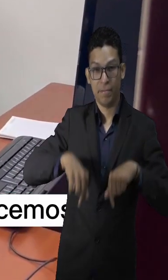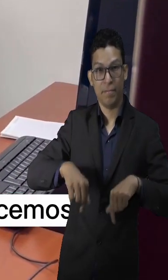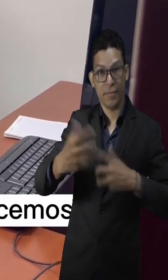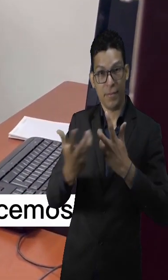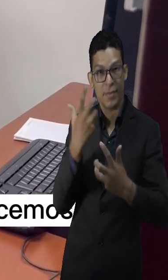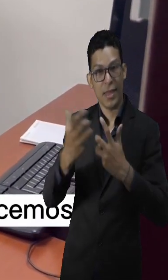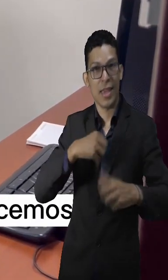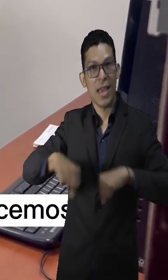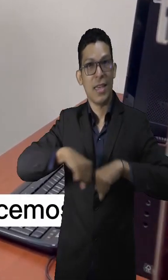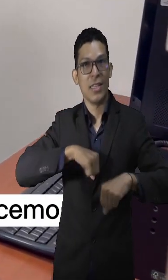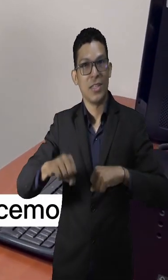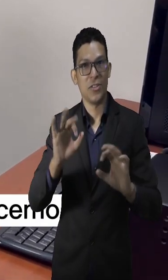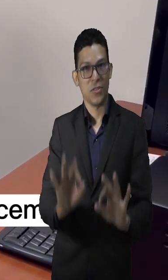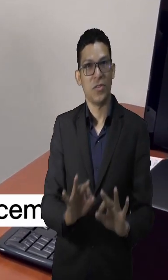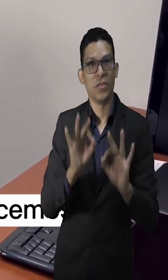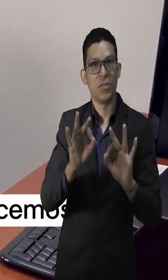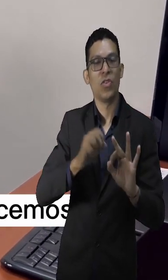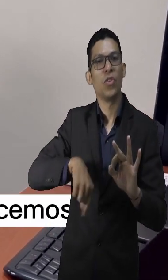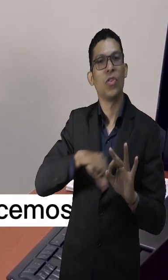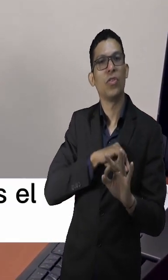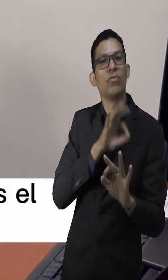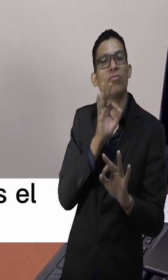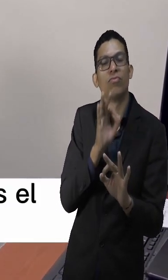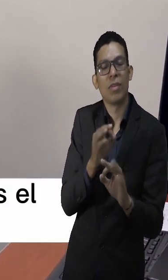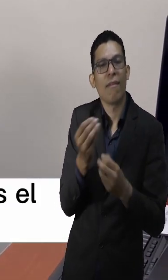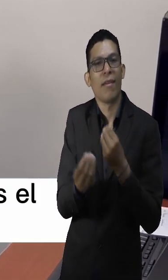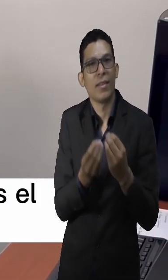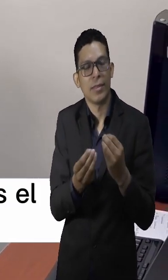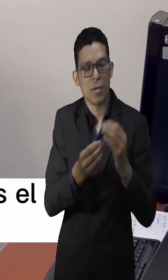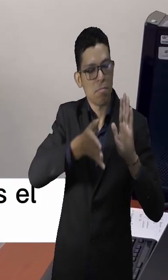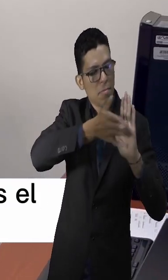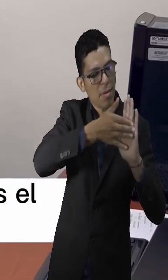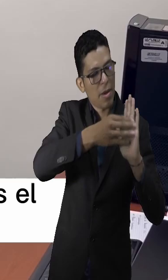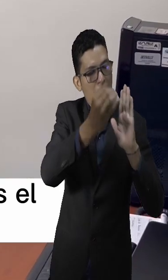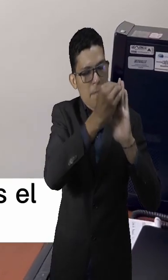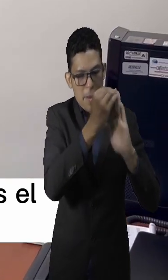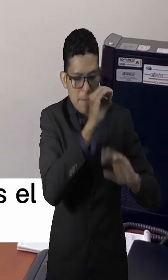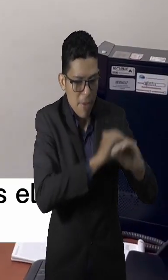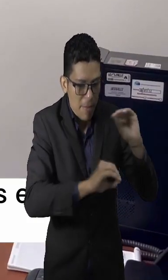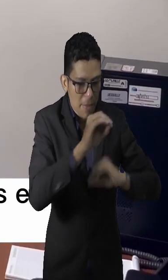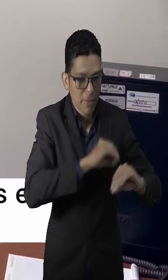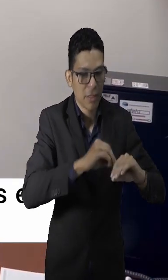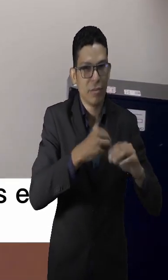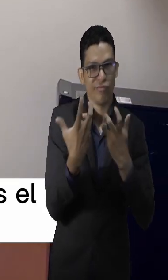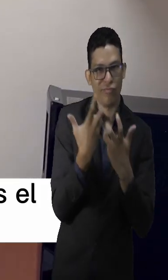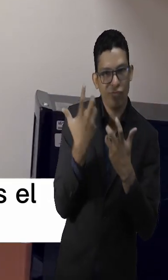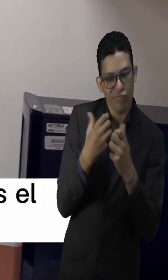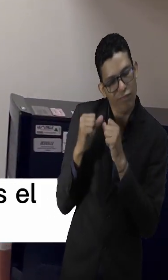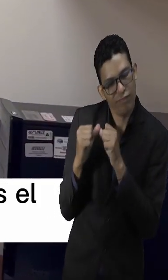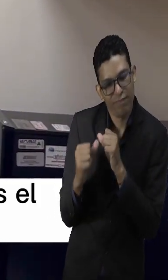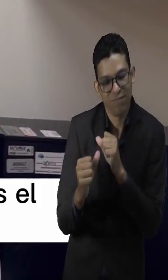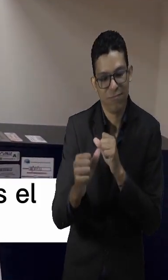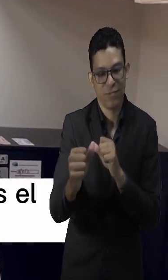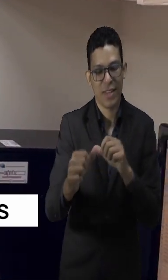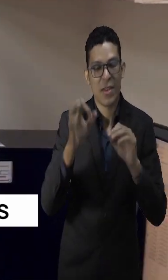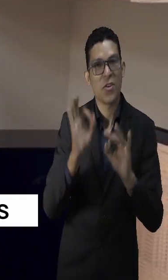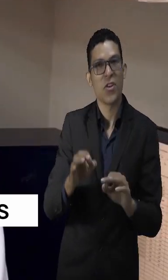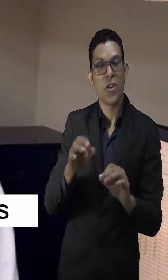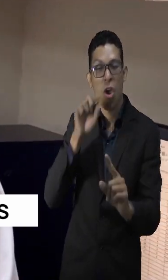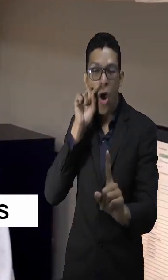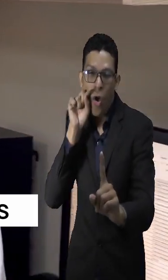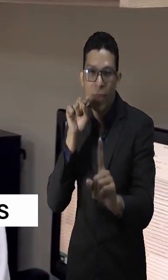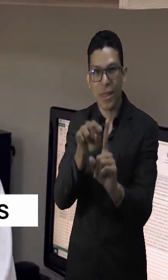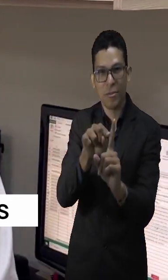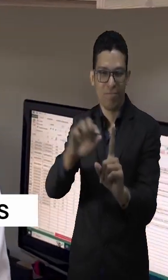Aquí en el sistema de gestión de calidad establecemos, documentamos, implementamos y mantenemos el sistema para